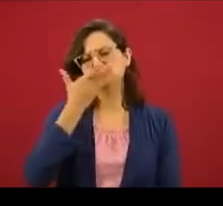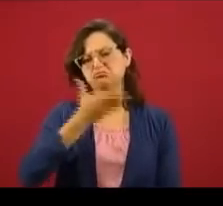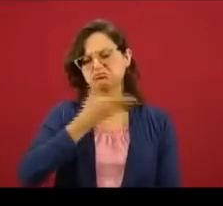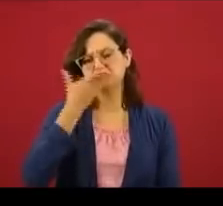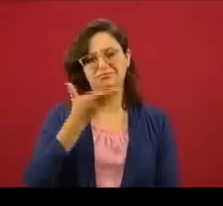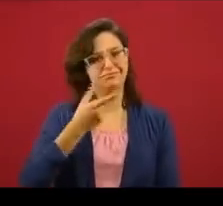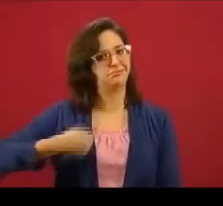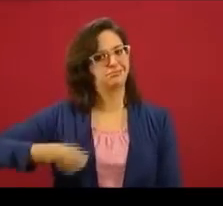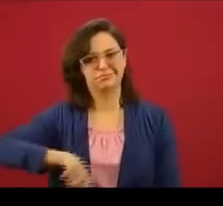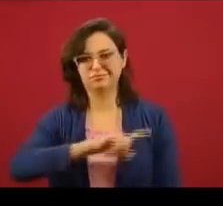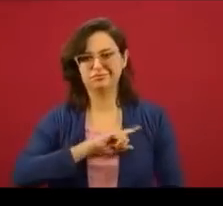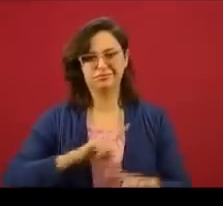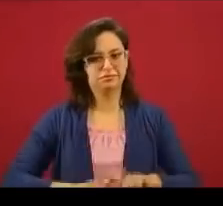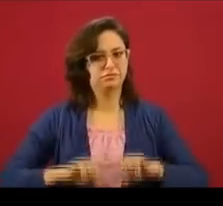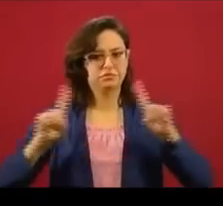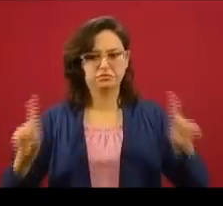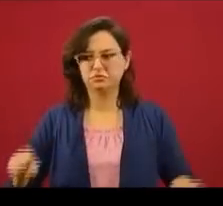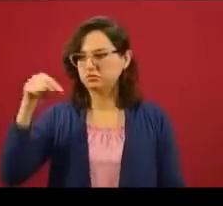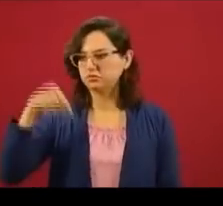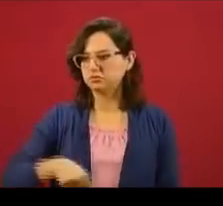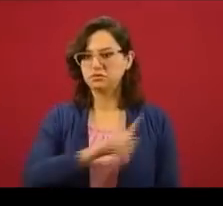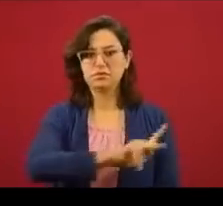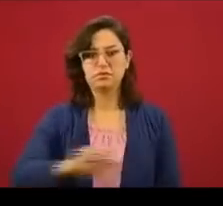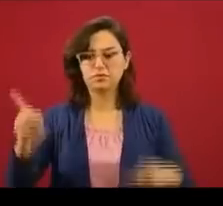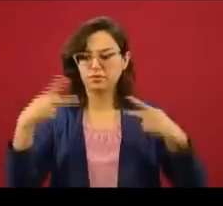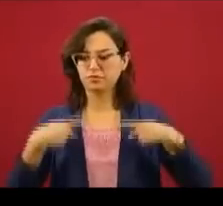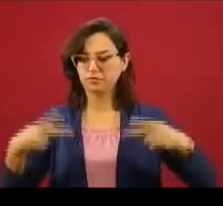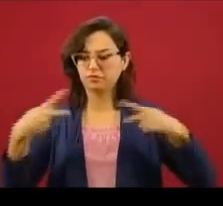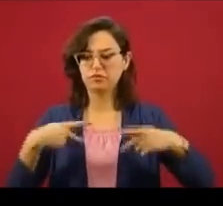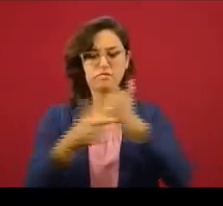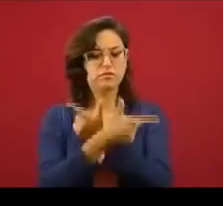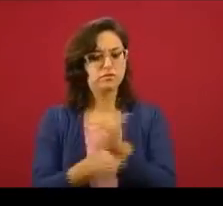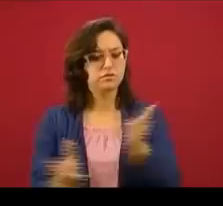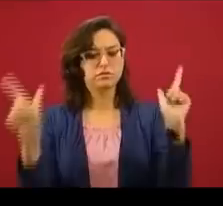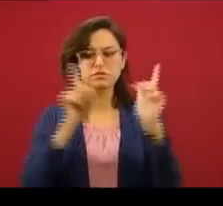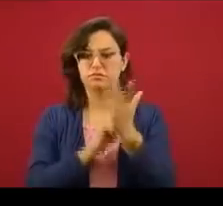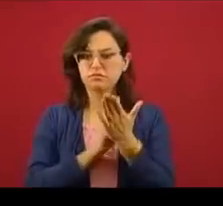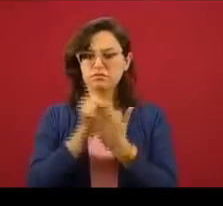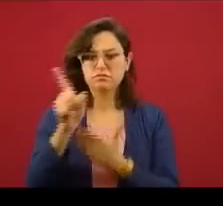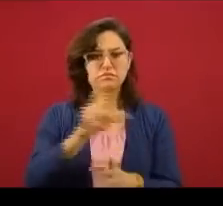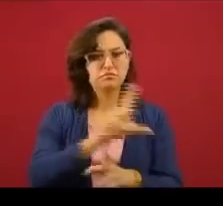Se garantizan libertades plenas, el derecho a disentir,